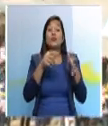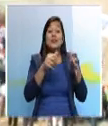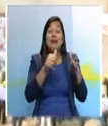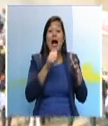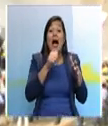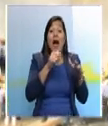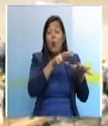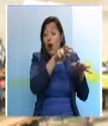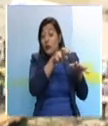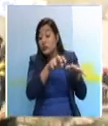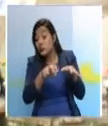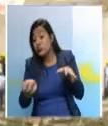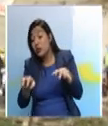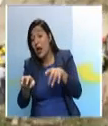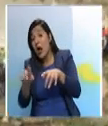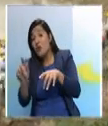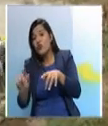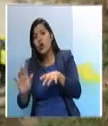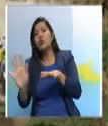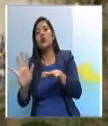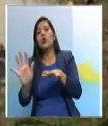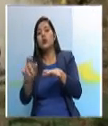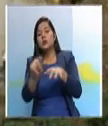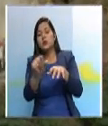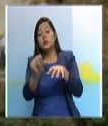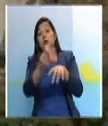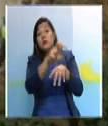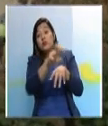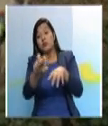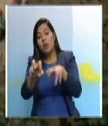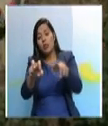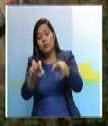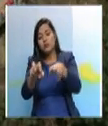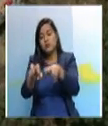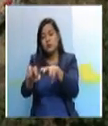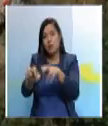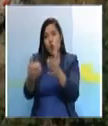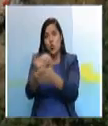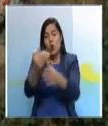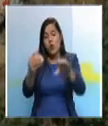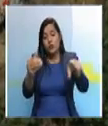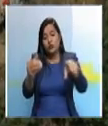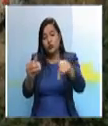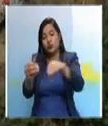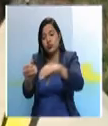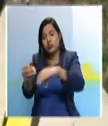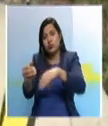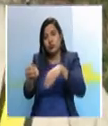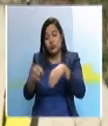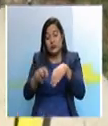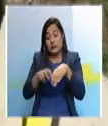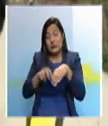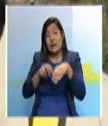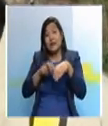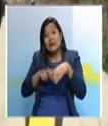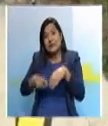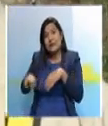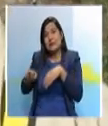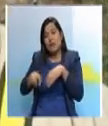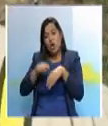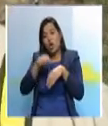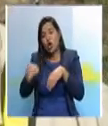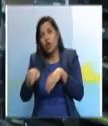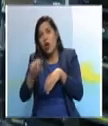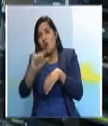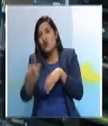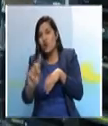aquí con un puente, que es una etapa siguiente, y trasvasar, bueno, pasar estas aguas al lado del